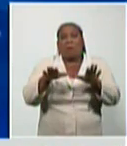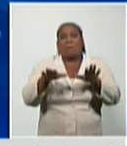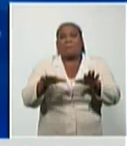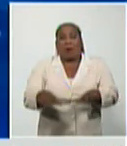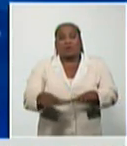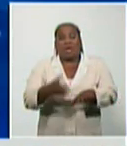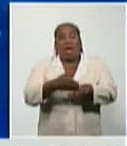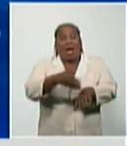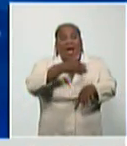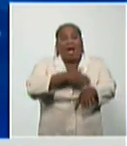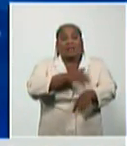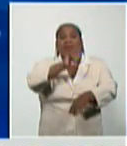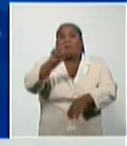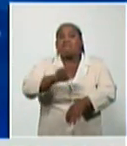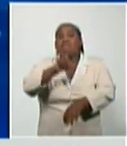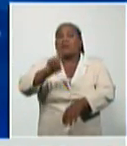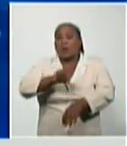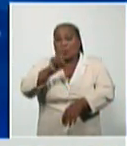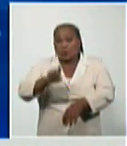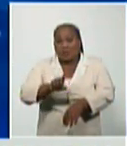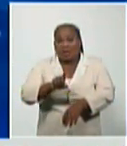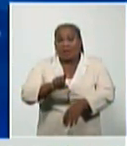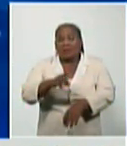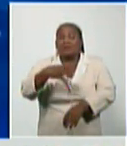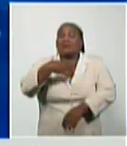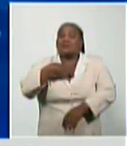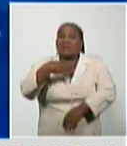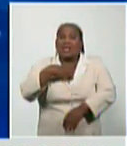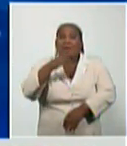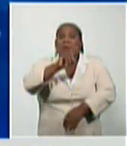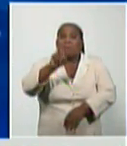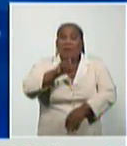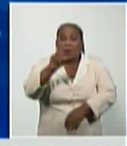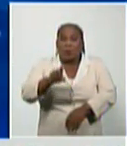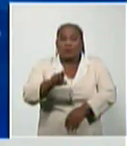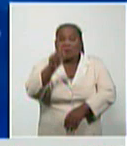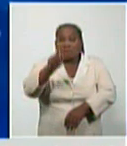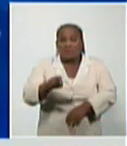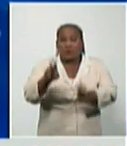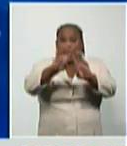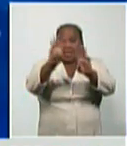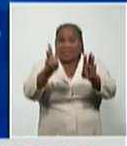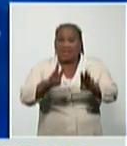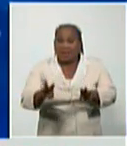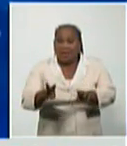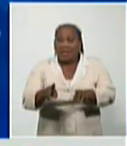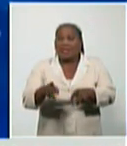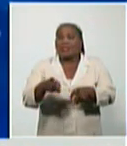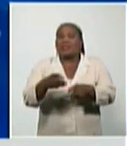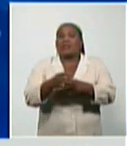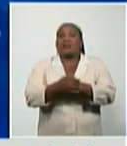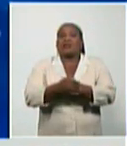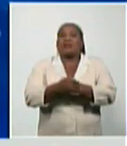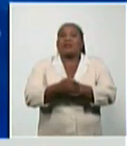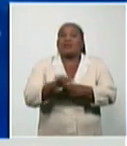preguntas. Tenemos algunas interrogantes de internautas, también de usuarios de las redes sociales, también